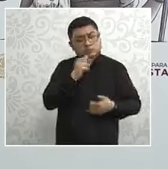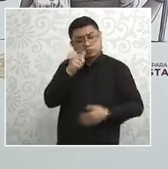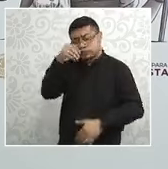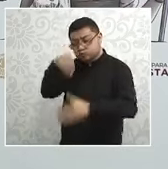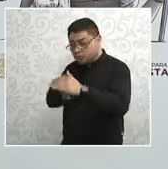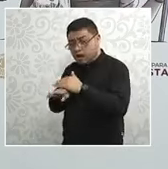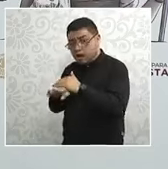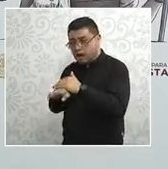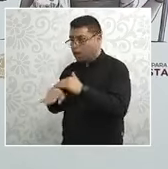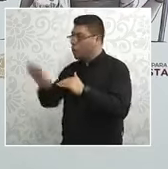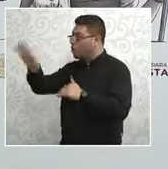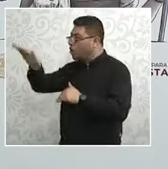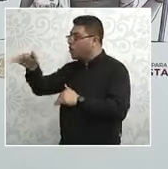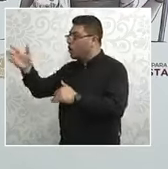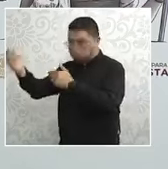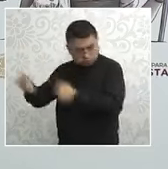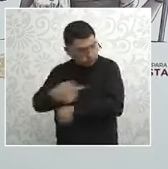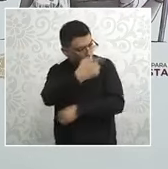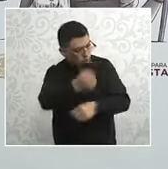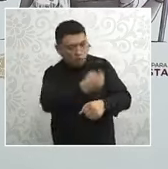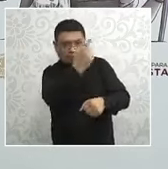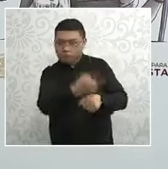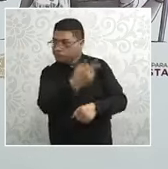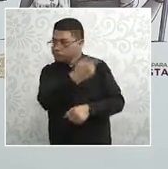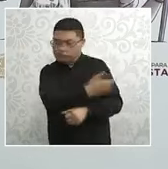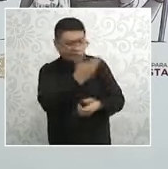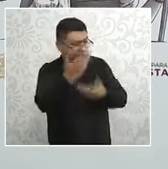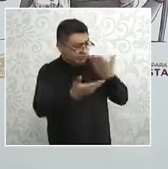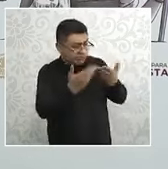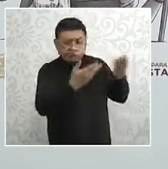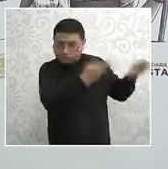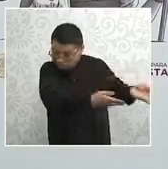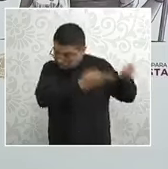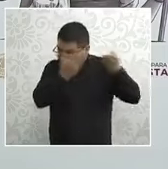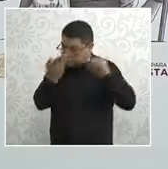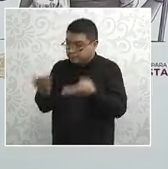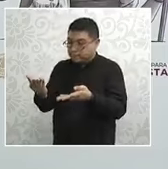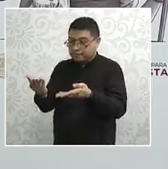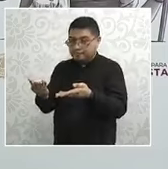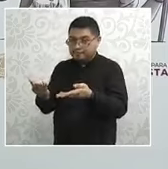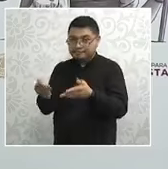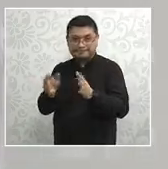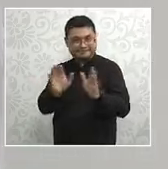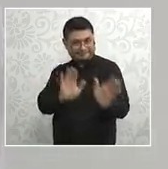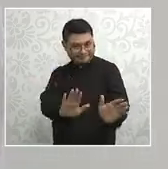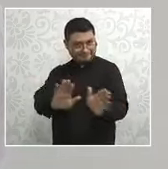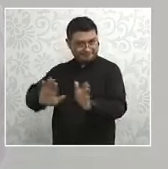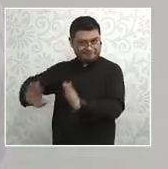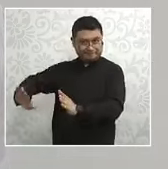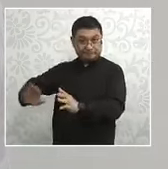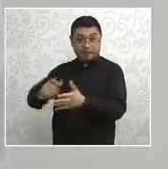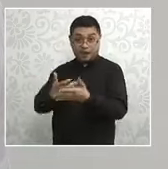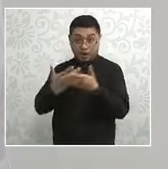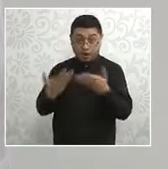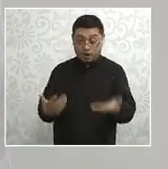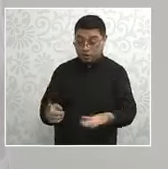públicas y todos los jóvenes pudieran a estudiar ahora como presidenta nos ha dado la